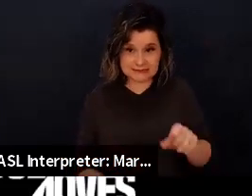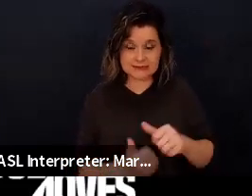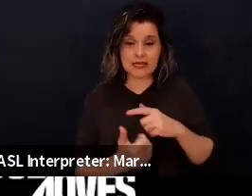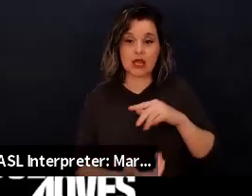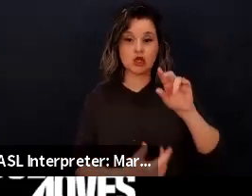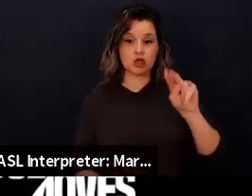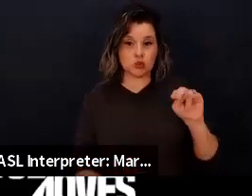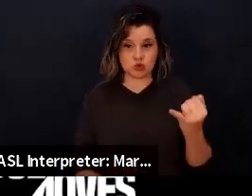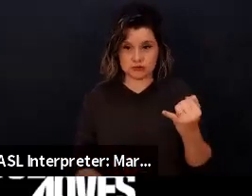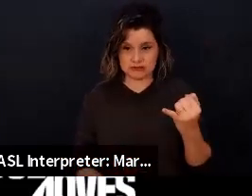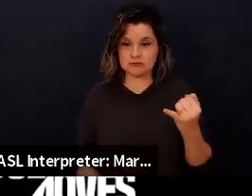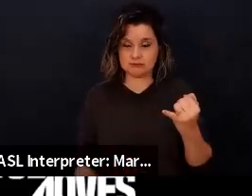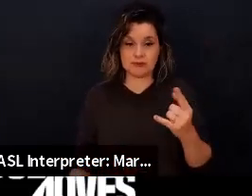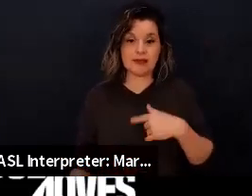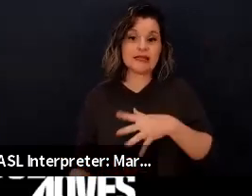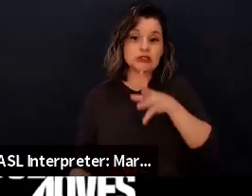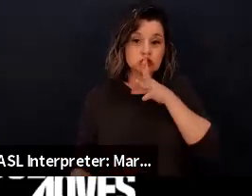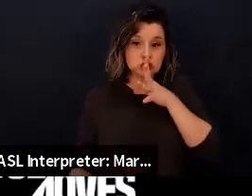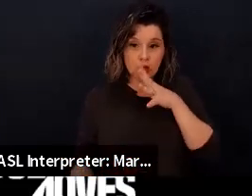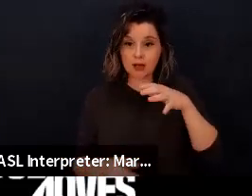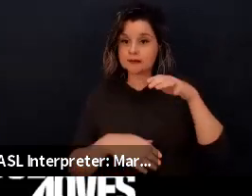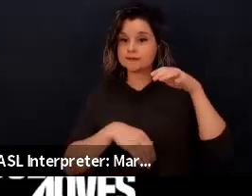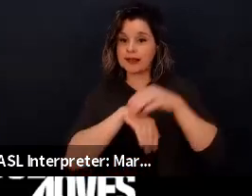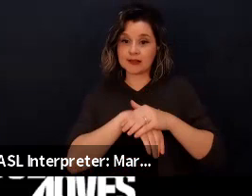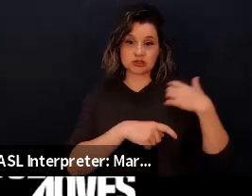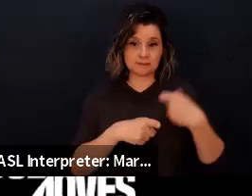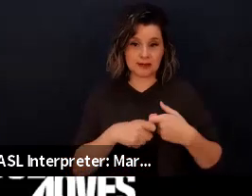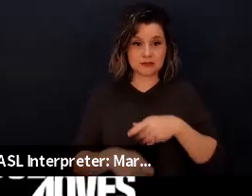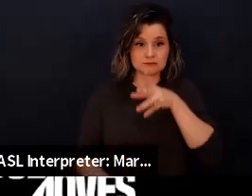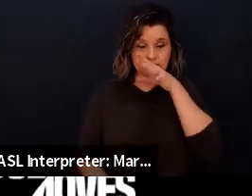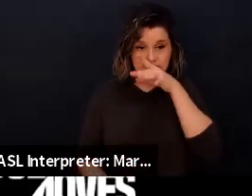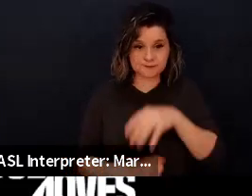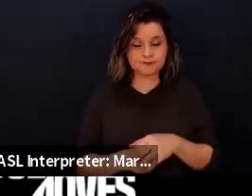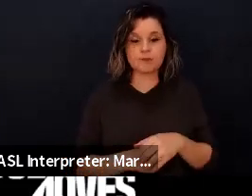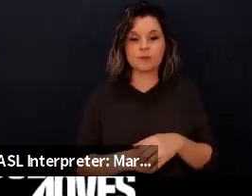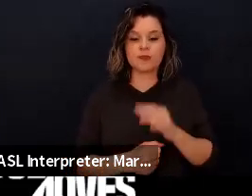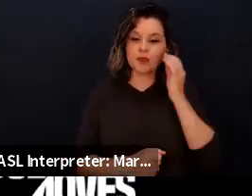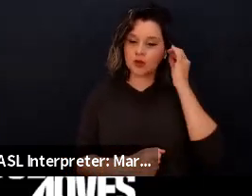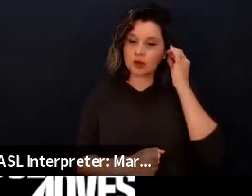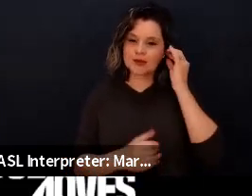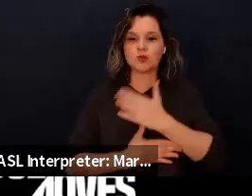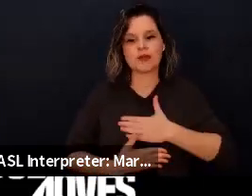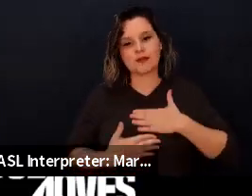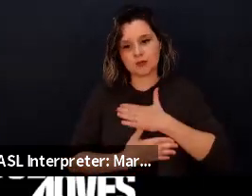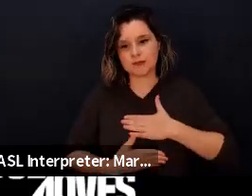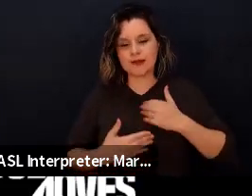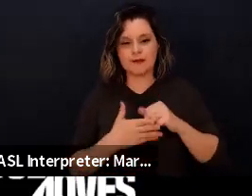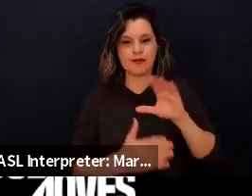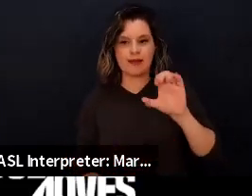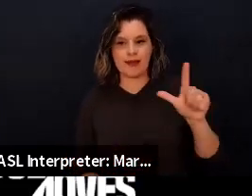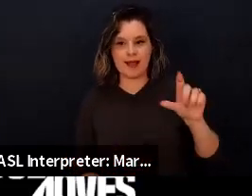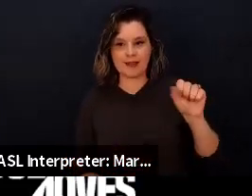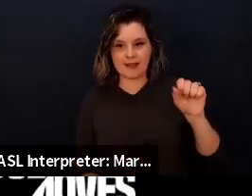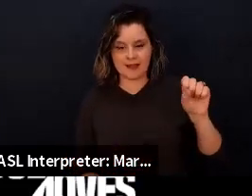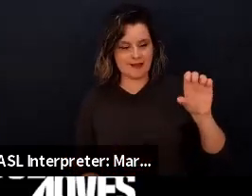Jersey. Habla inglés y español con fluidez y conversa en tamil. Entonces, es un orgullo para Calcasa poder tener a estas personas que